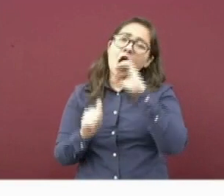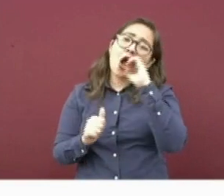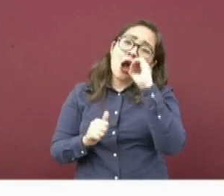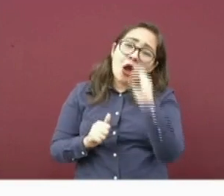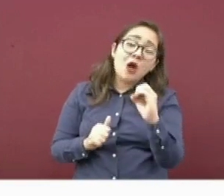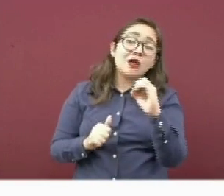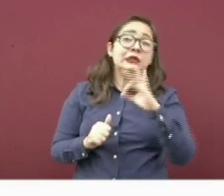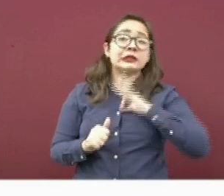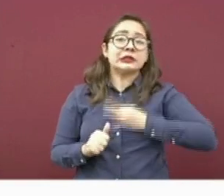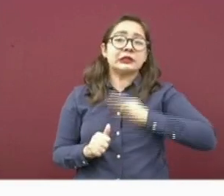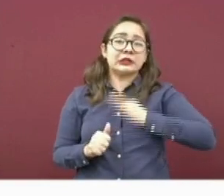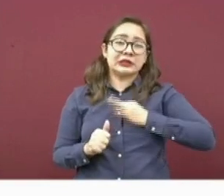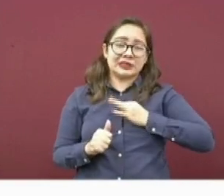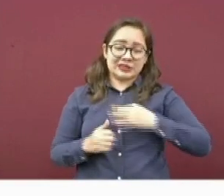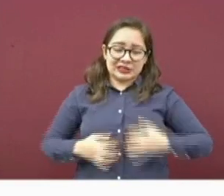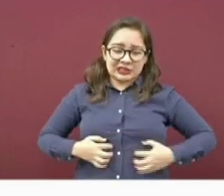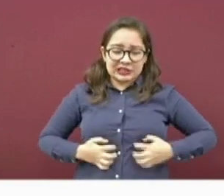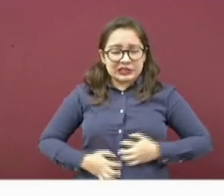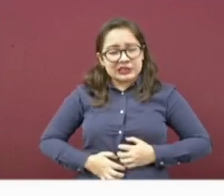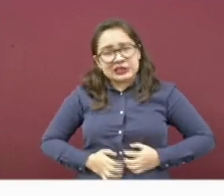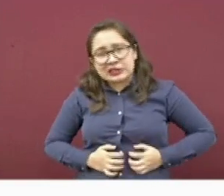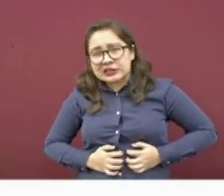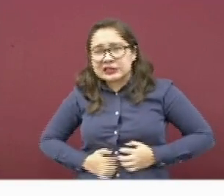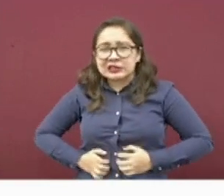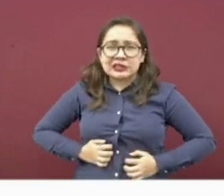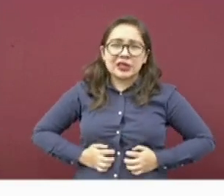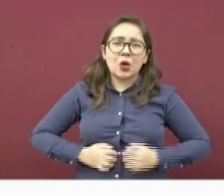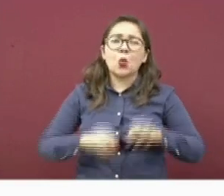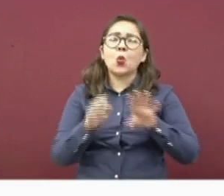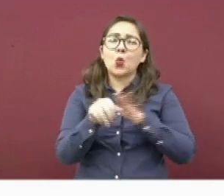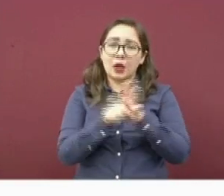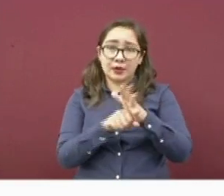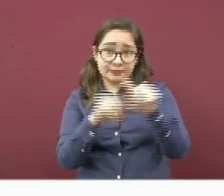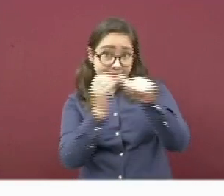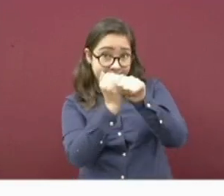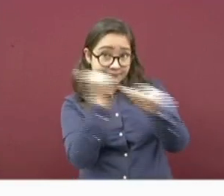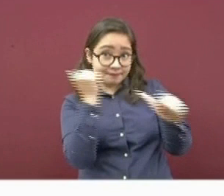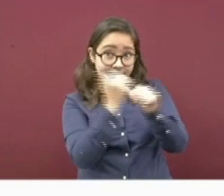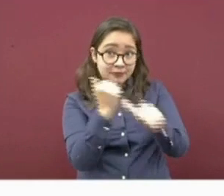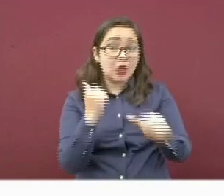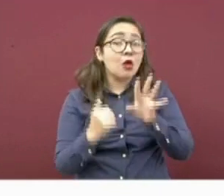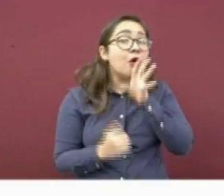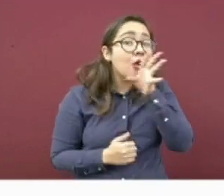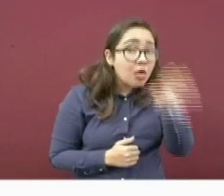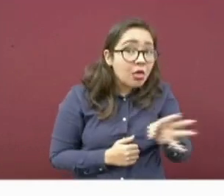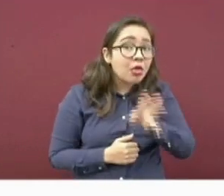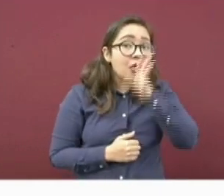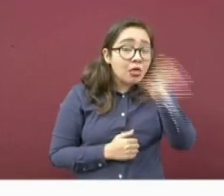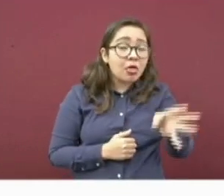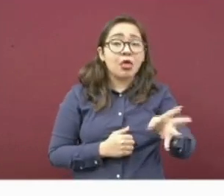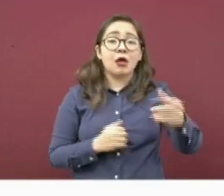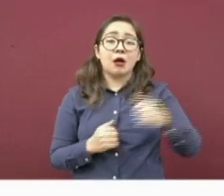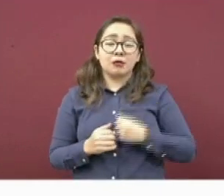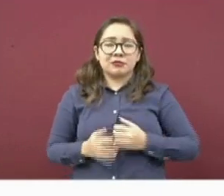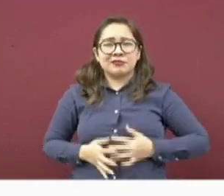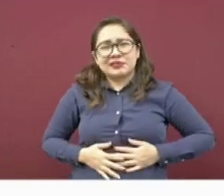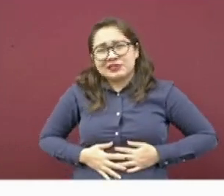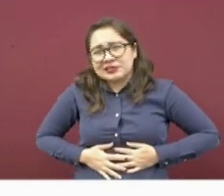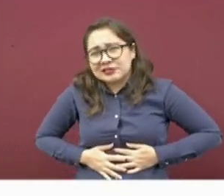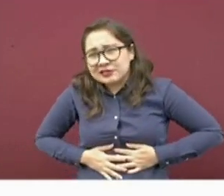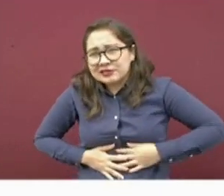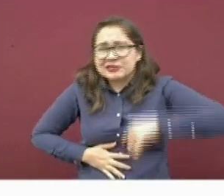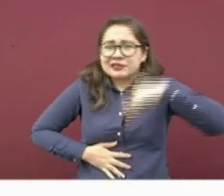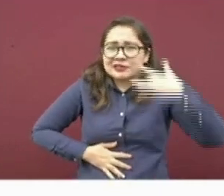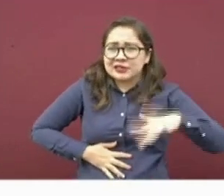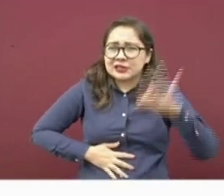de infección gastrointestinal caracterizado por diarrea, vómito, dolor abdominal, que puede ser